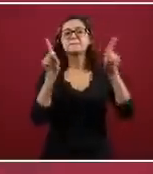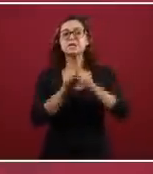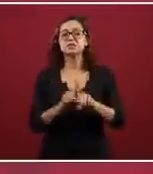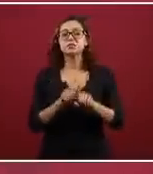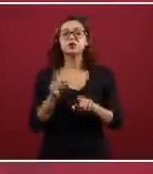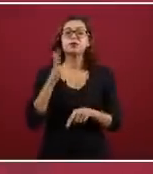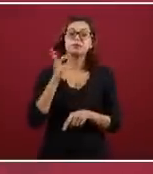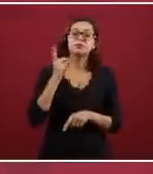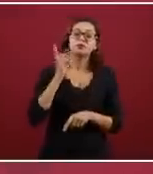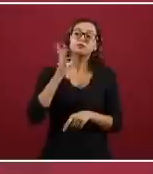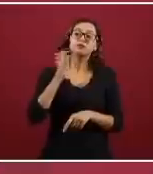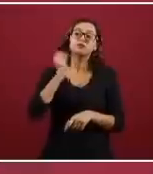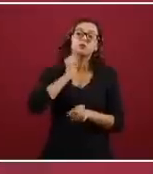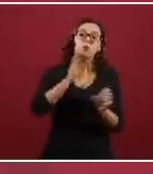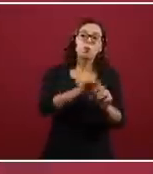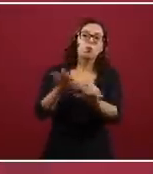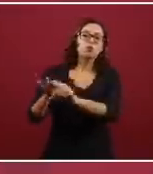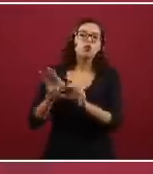por esas reformas?